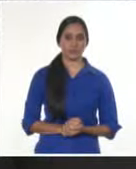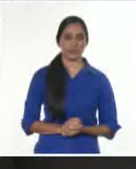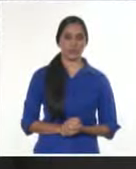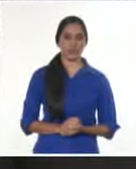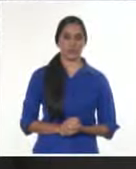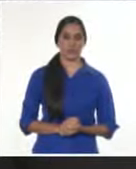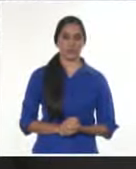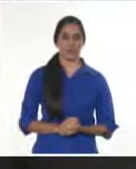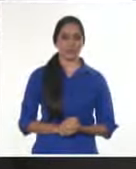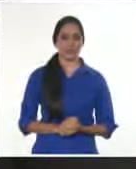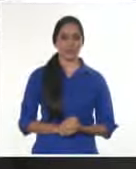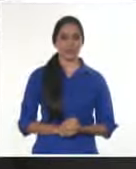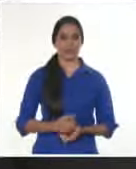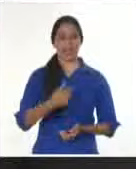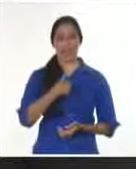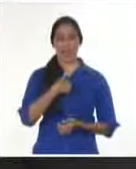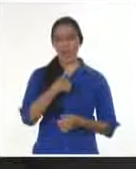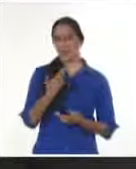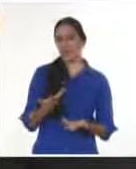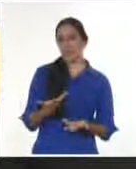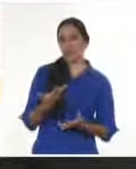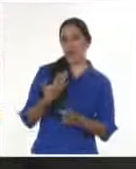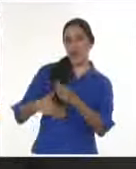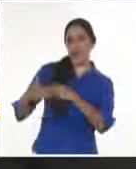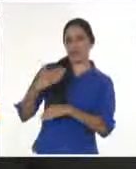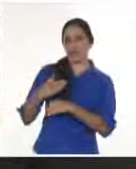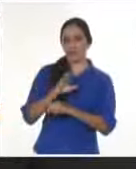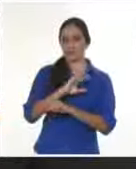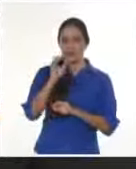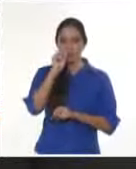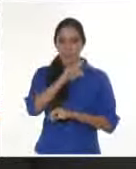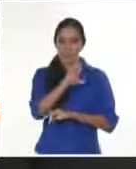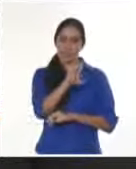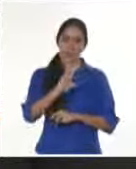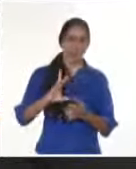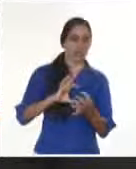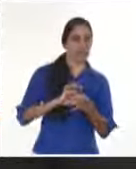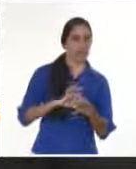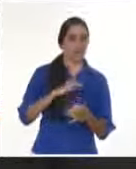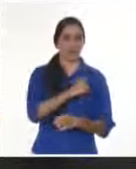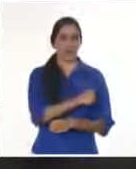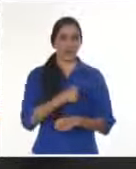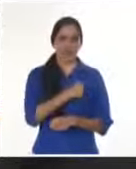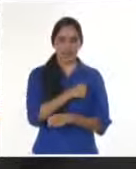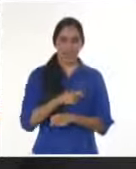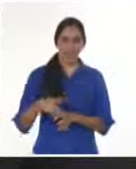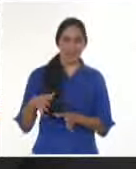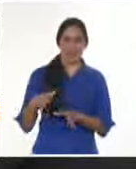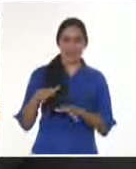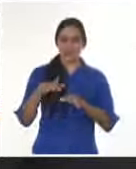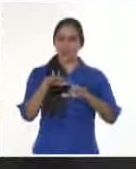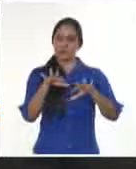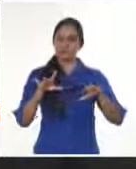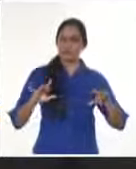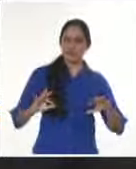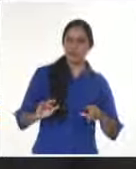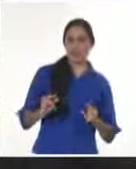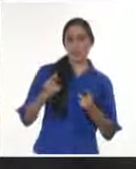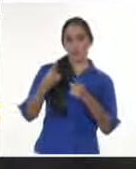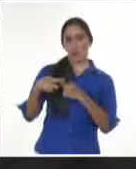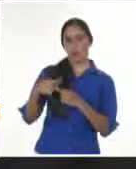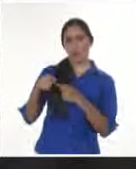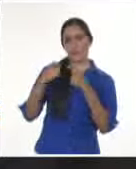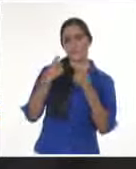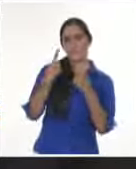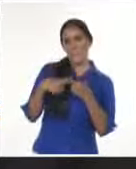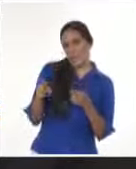A mí realmente cuando me tocó el 12 grado, yo sabía que quería las letras, no era tan mala, pero me llamaba mucho